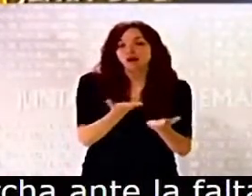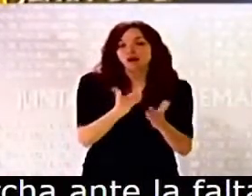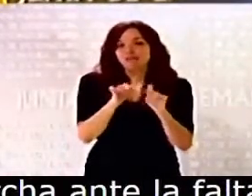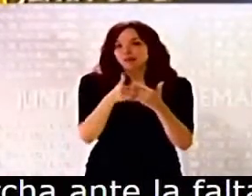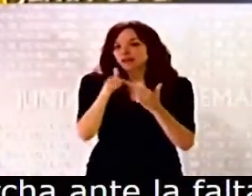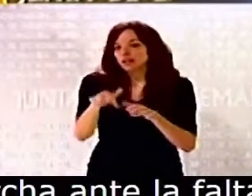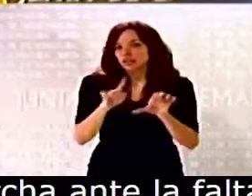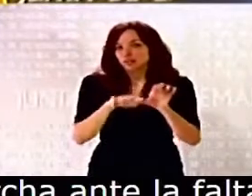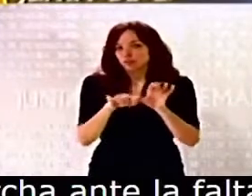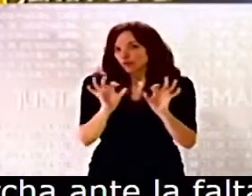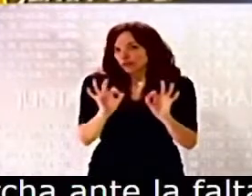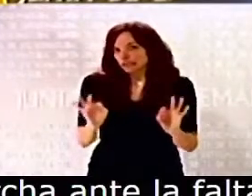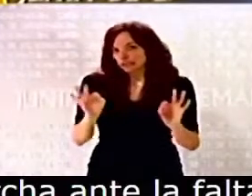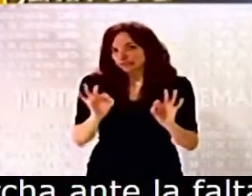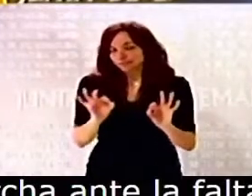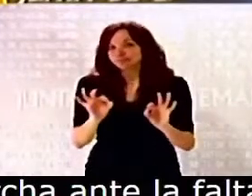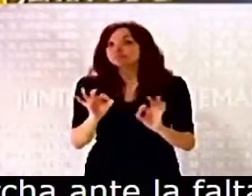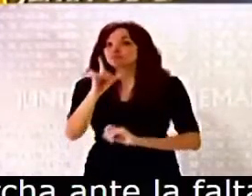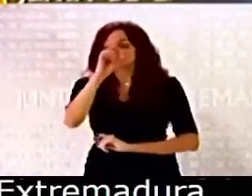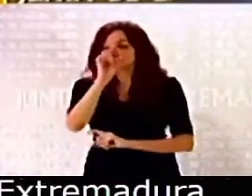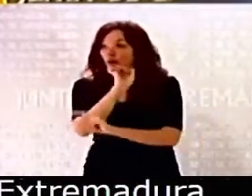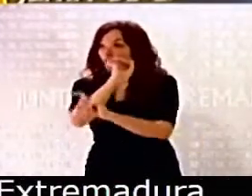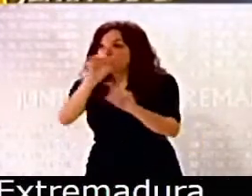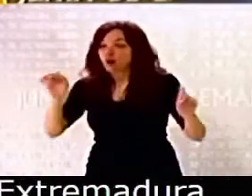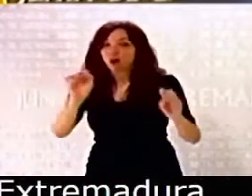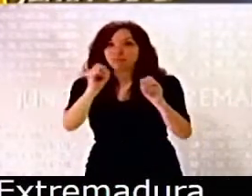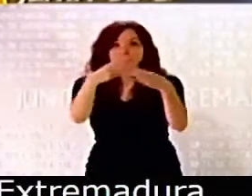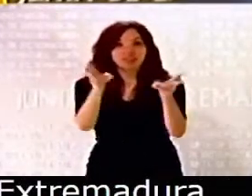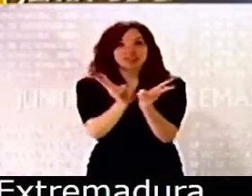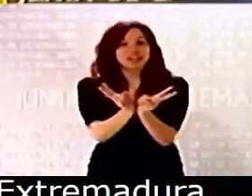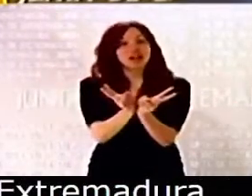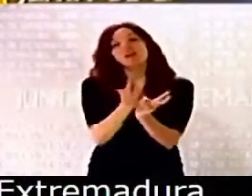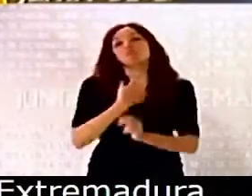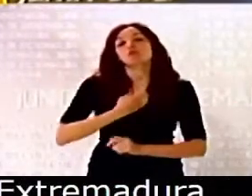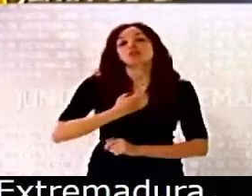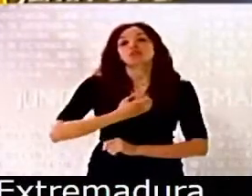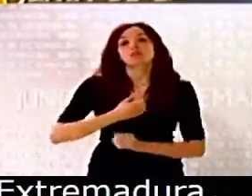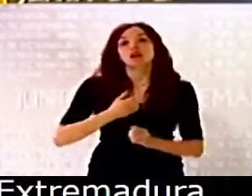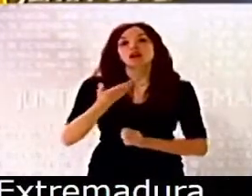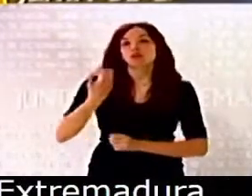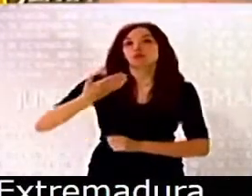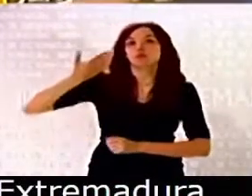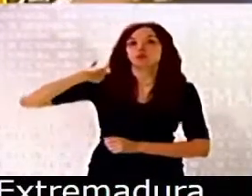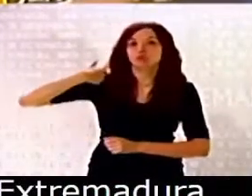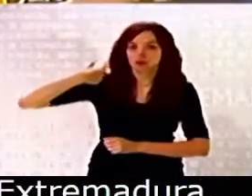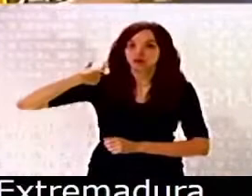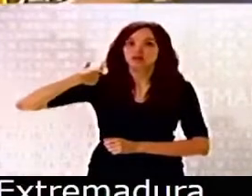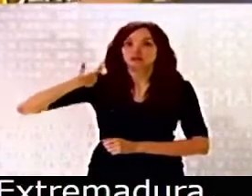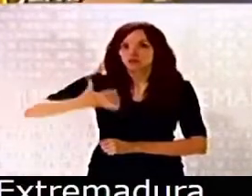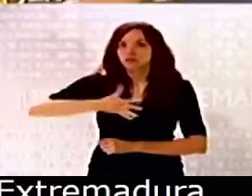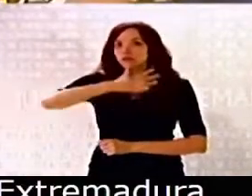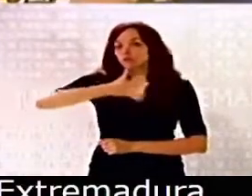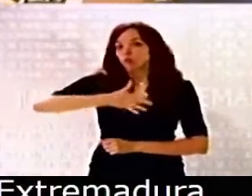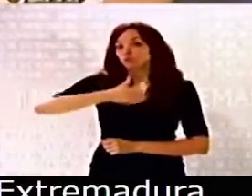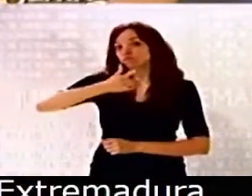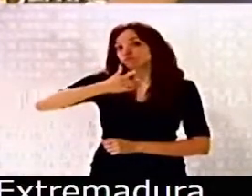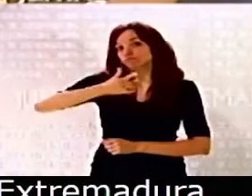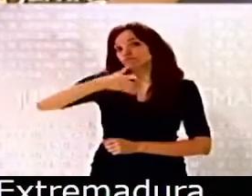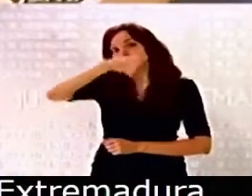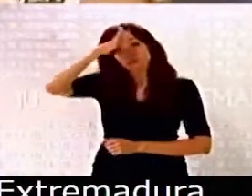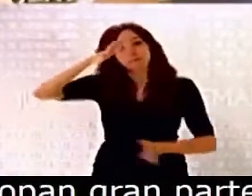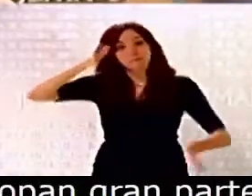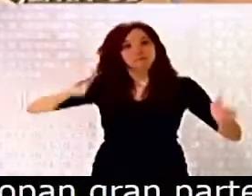Extremadura. Quiero recordar que todas las piscinas municipales que copan gran parte de las horas del